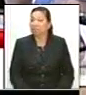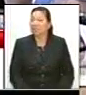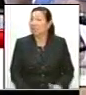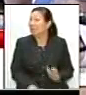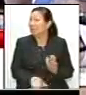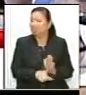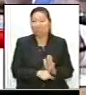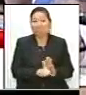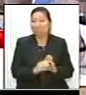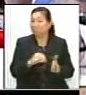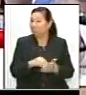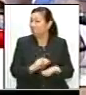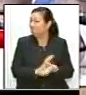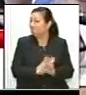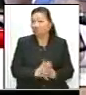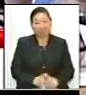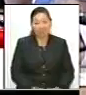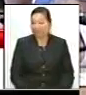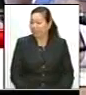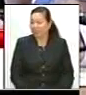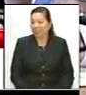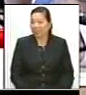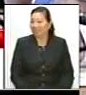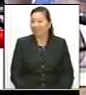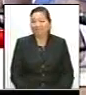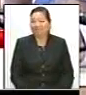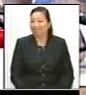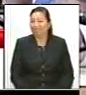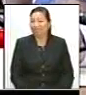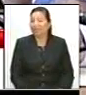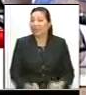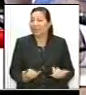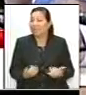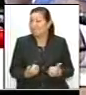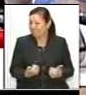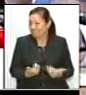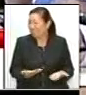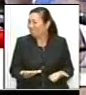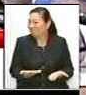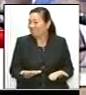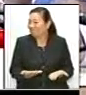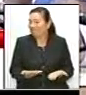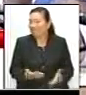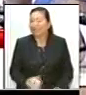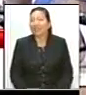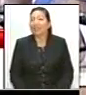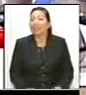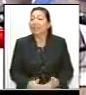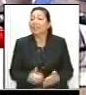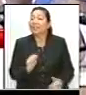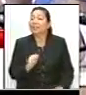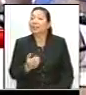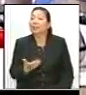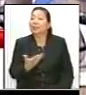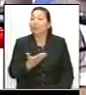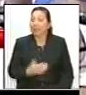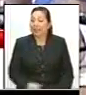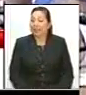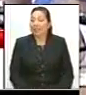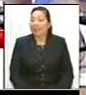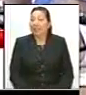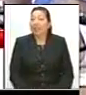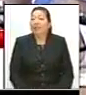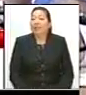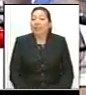leyes no se van a cumplir. No se van a cumplir. ¿Está bien eso? No está bien. Entonces, yo ante eso pediría, señor presidente,